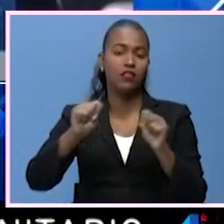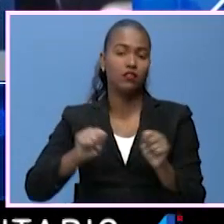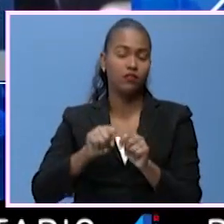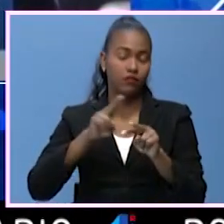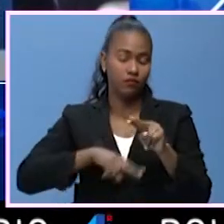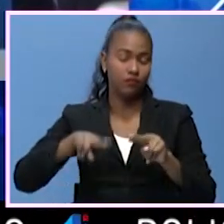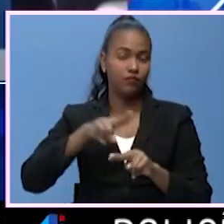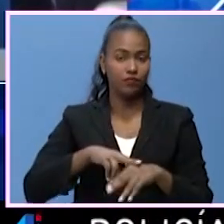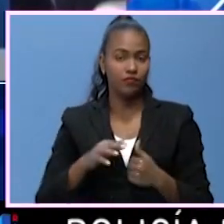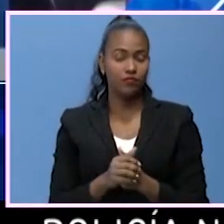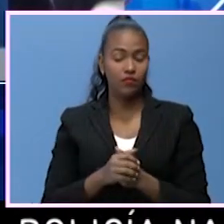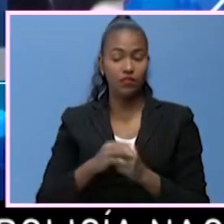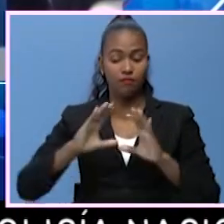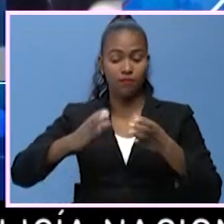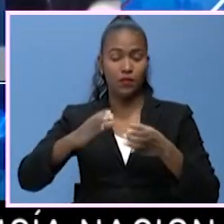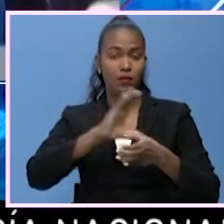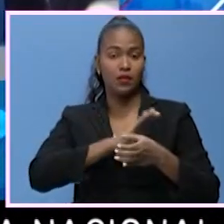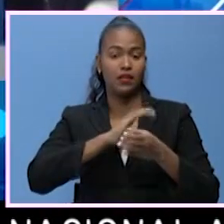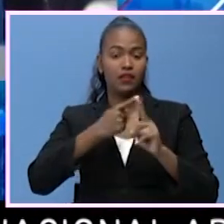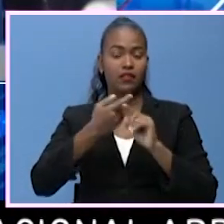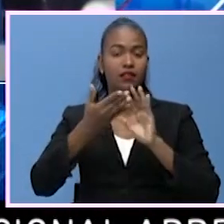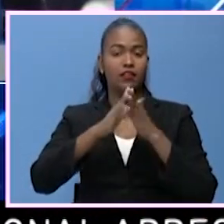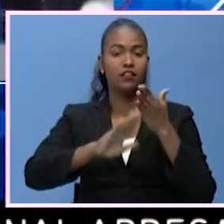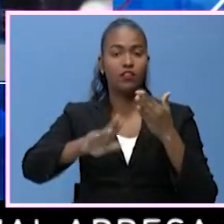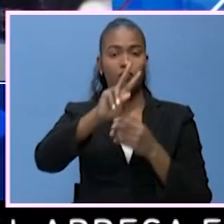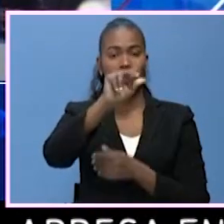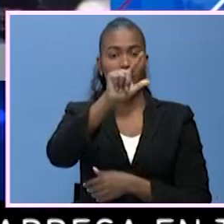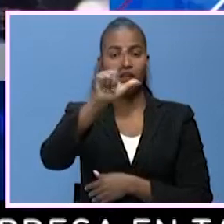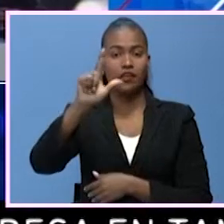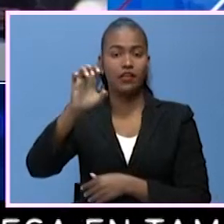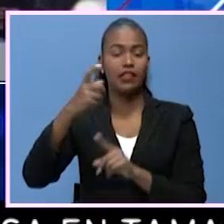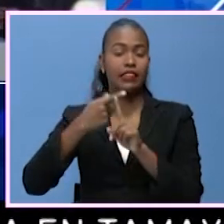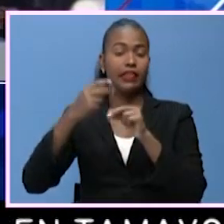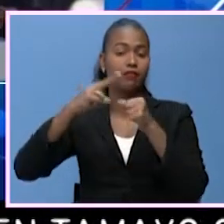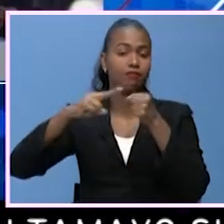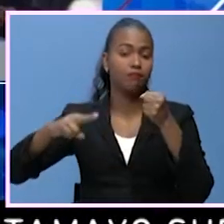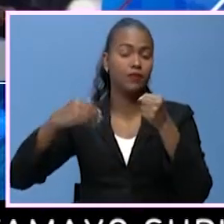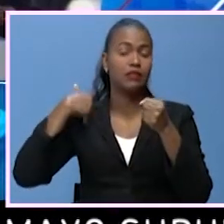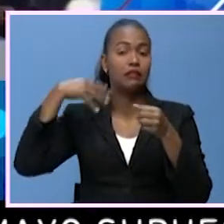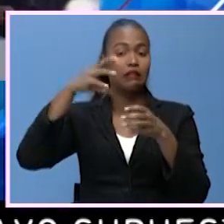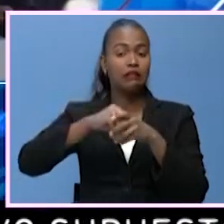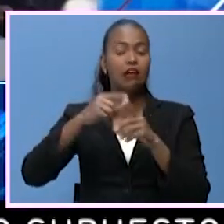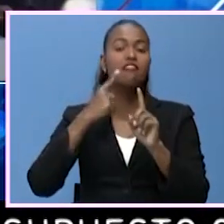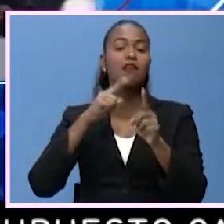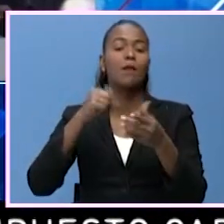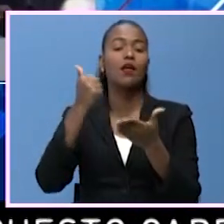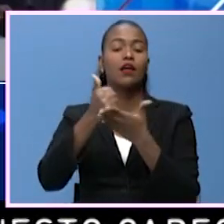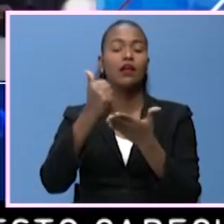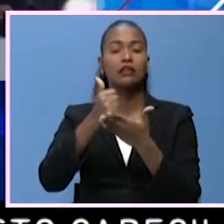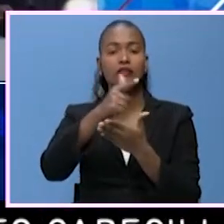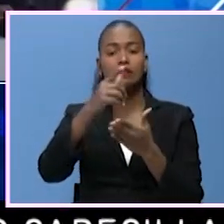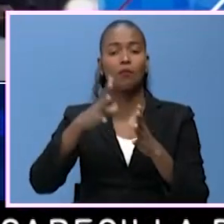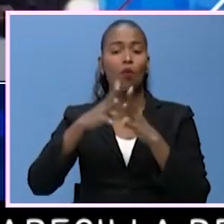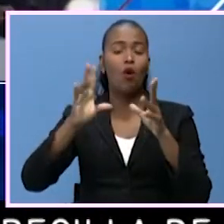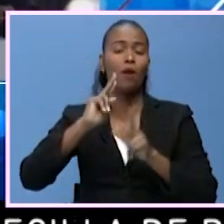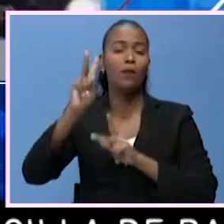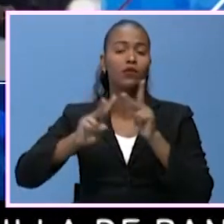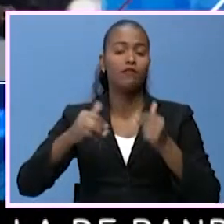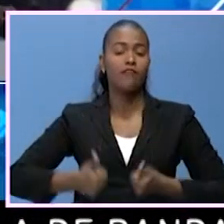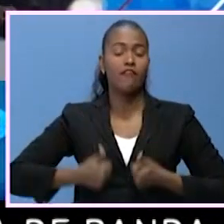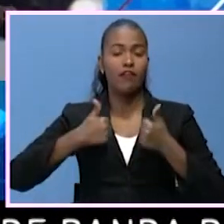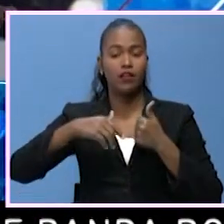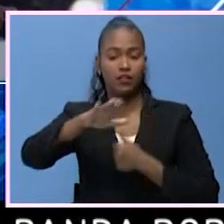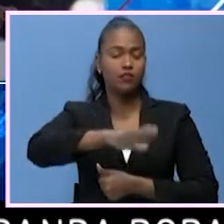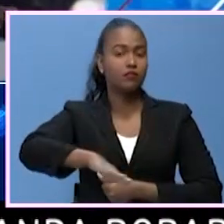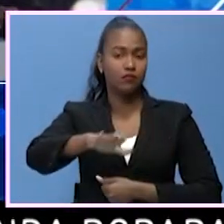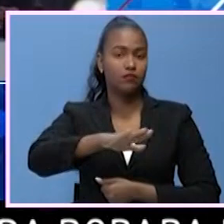nacional. El destacamento policial del municipio El Valle de Atomayor representa una respuesta al clamor de largos años de los moradores de